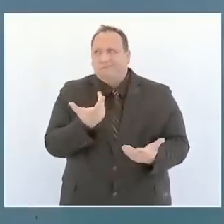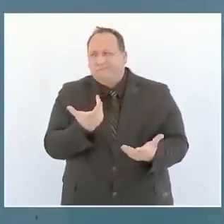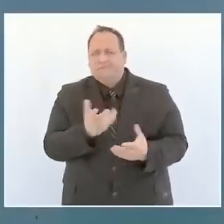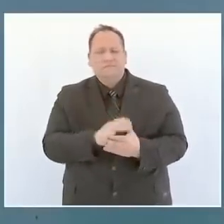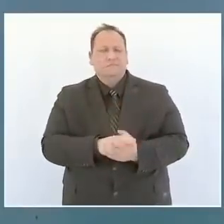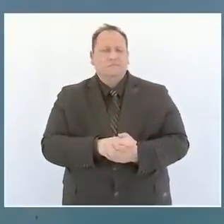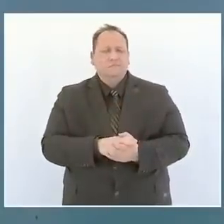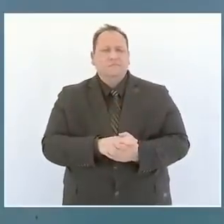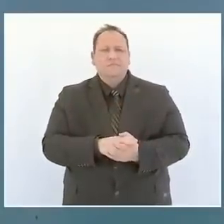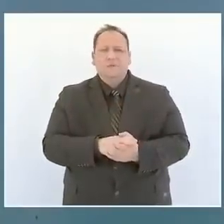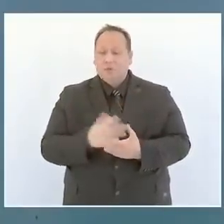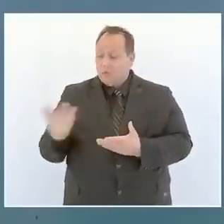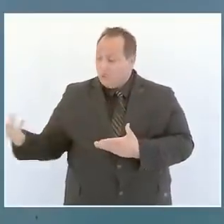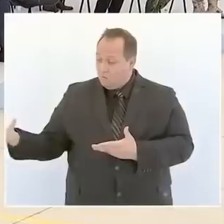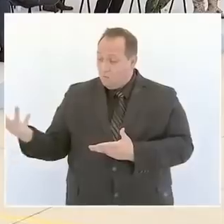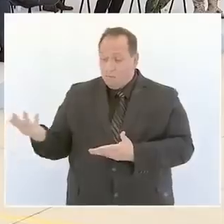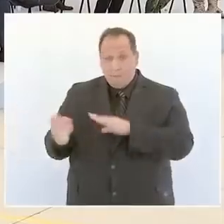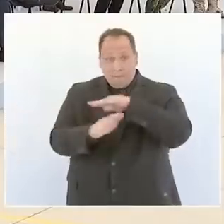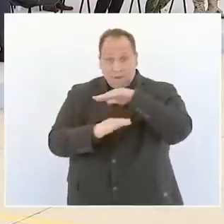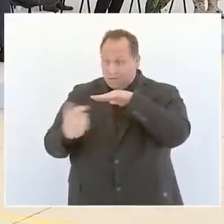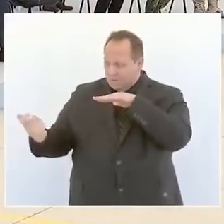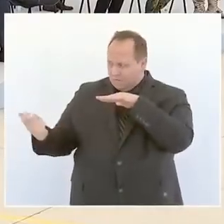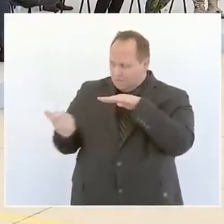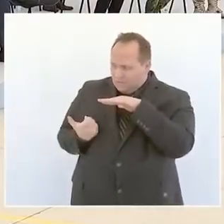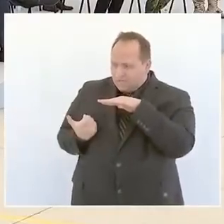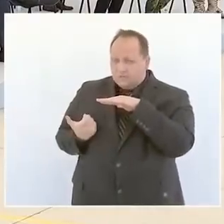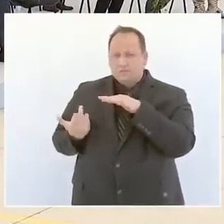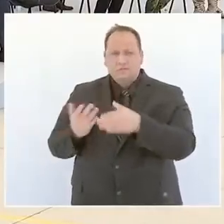apenas un salario mínimo